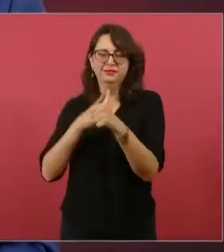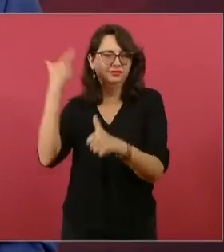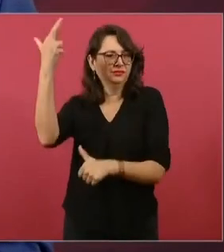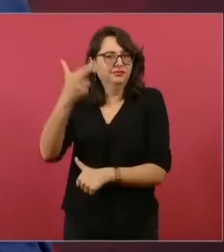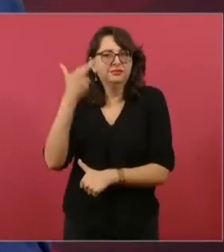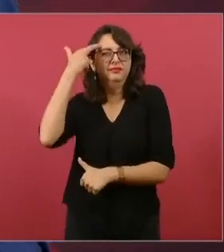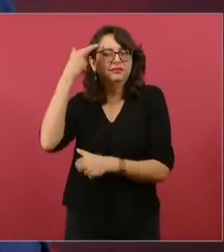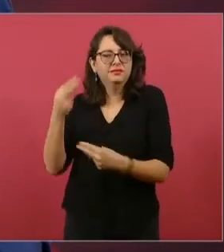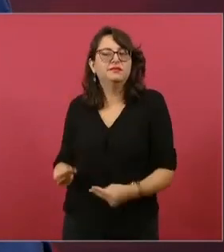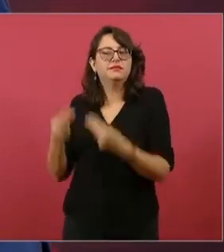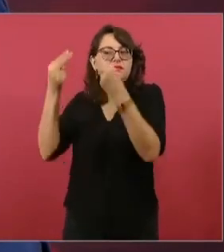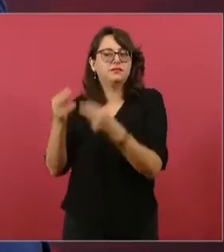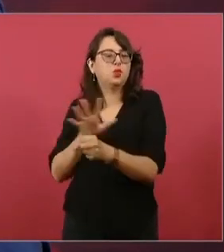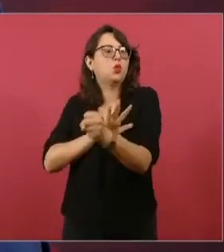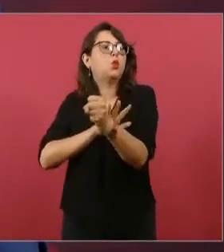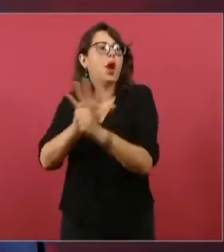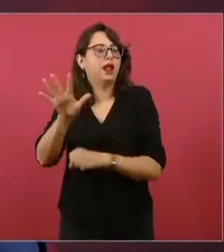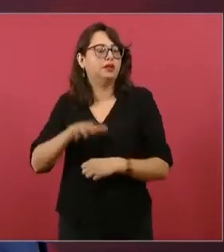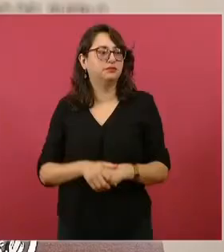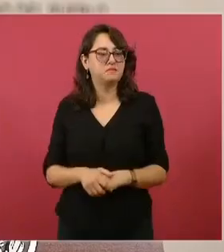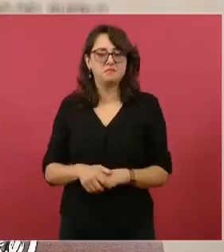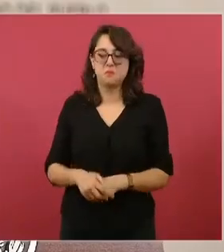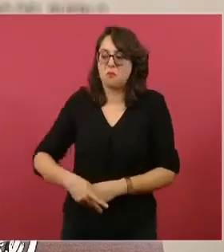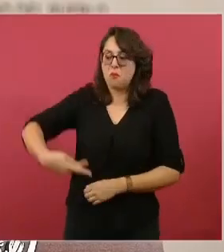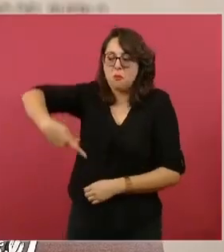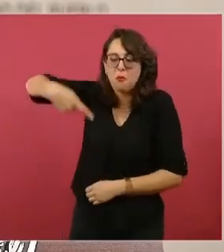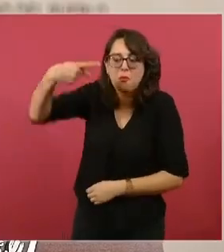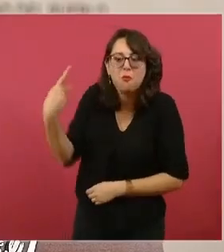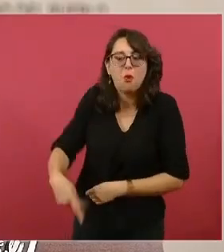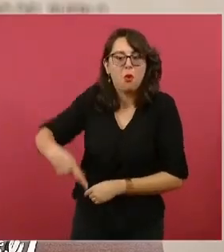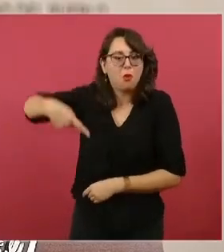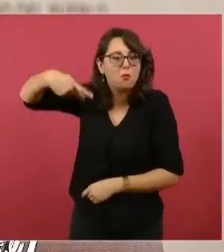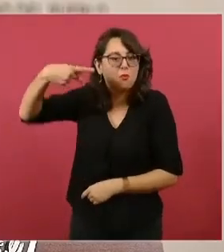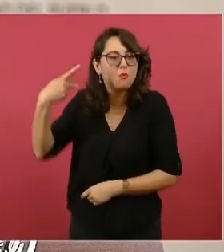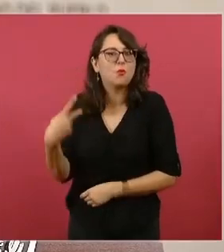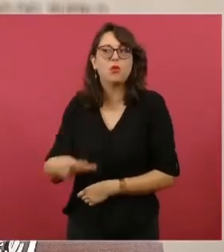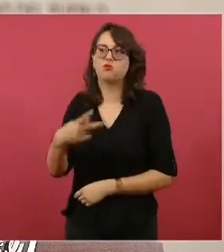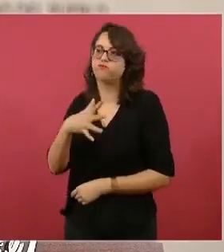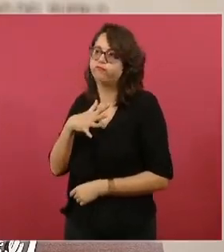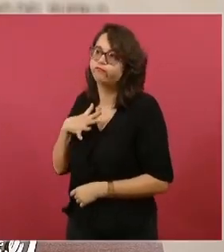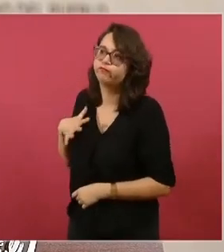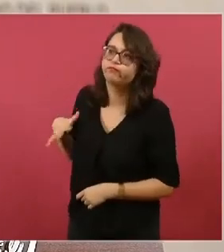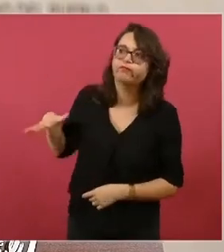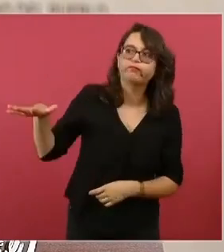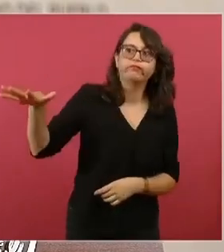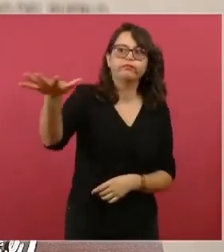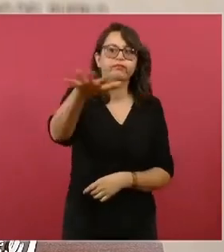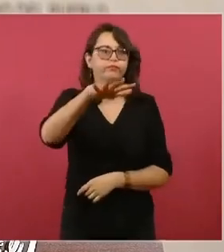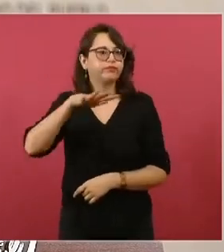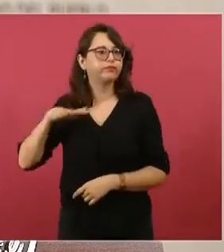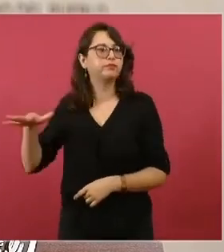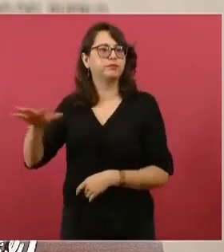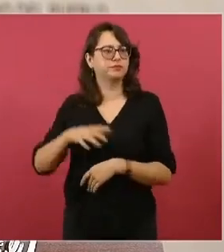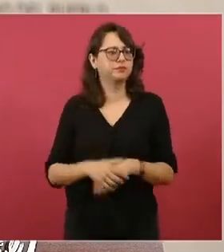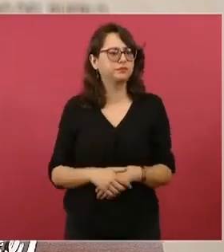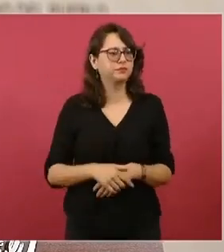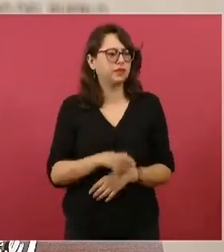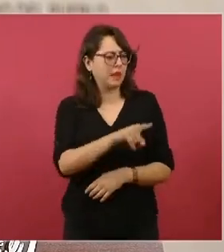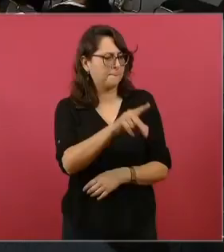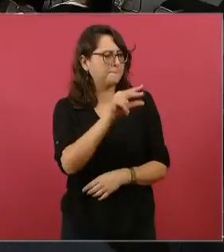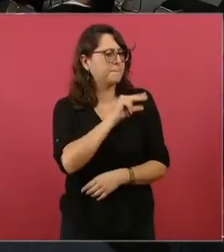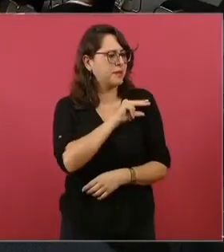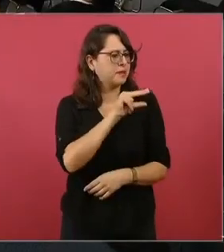son los negocios públicos. crear condiciones para que todos puedan